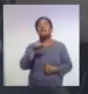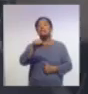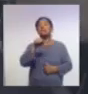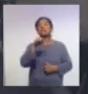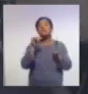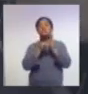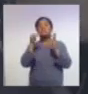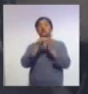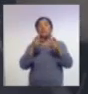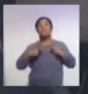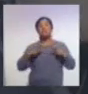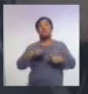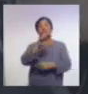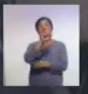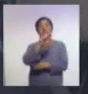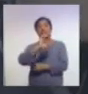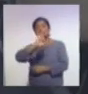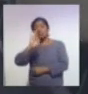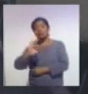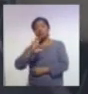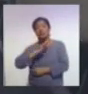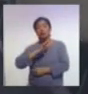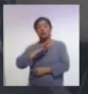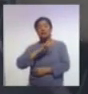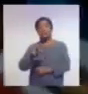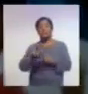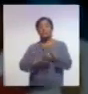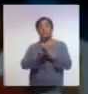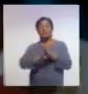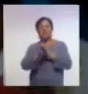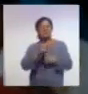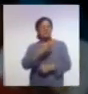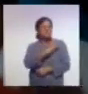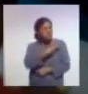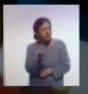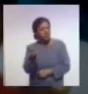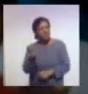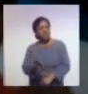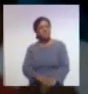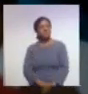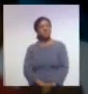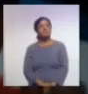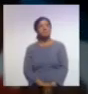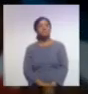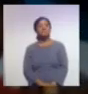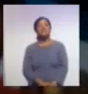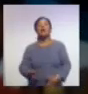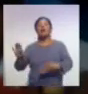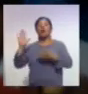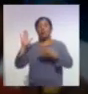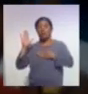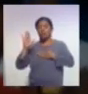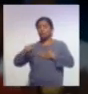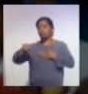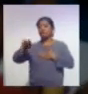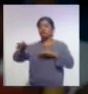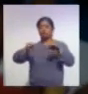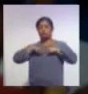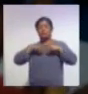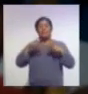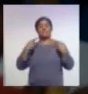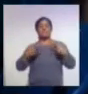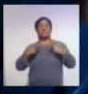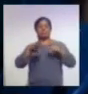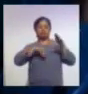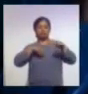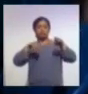Guatemala, casi el 60% se encuentra en situación de pobreza. El compromiso de acoger refugiados para